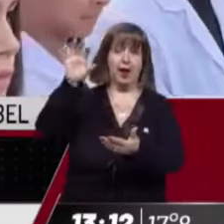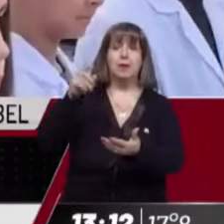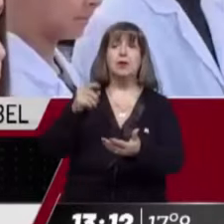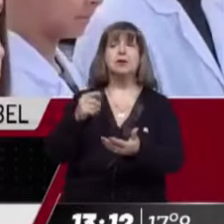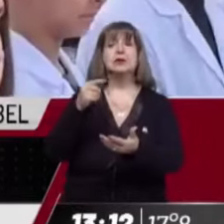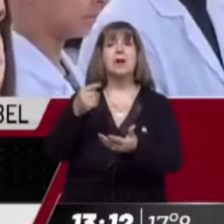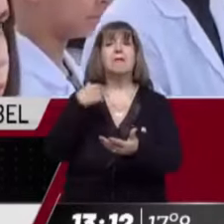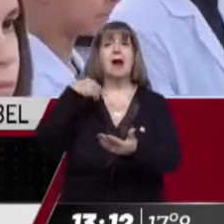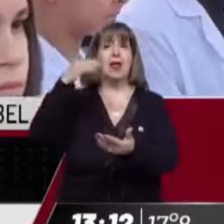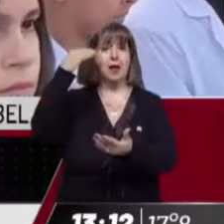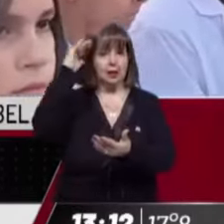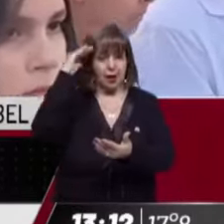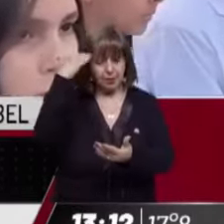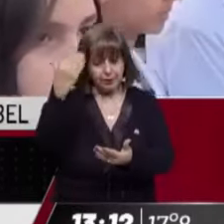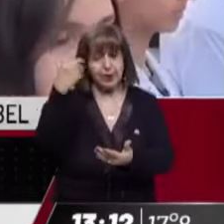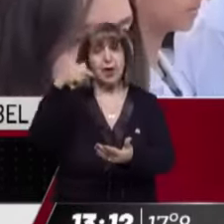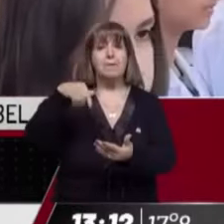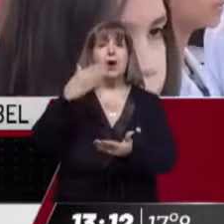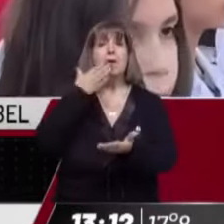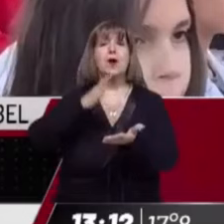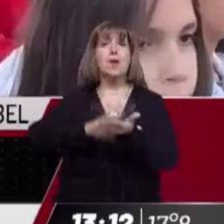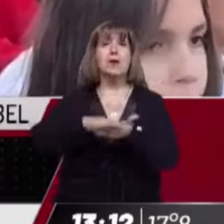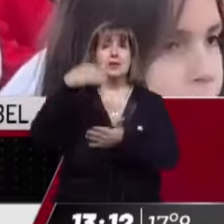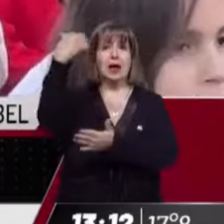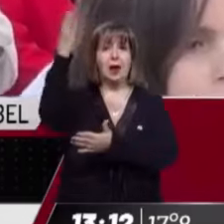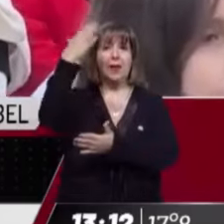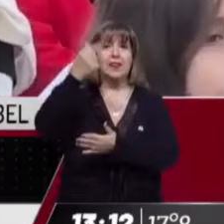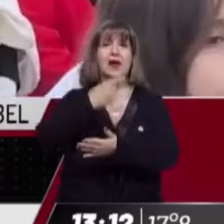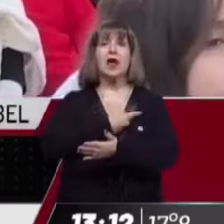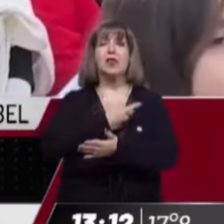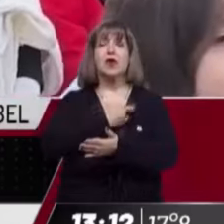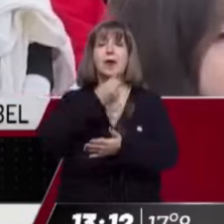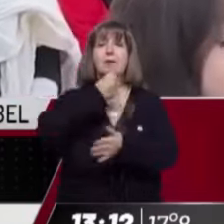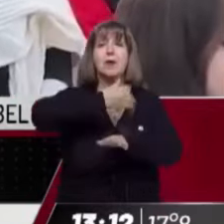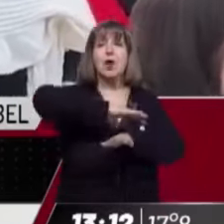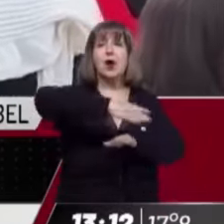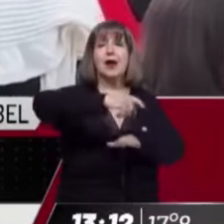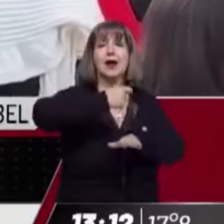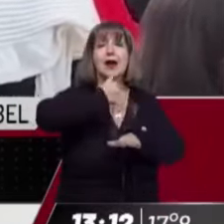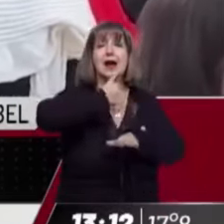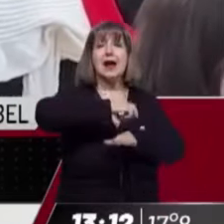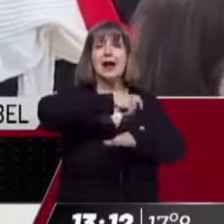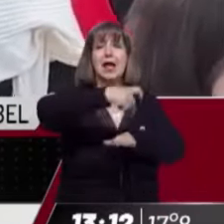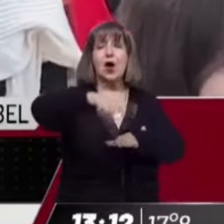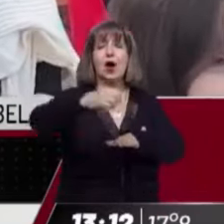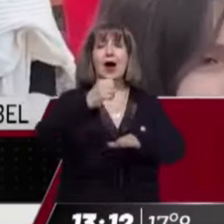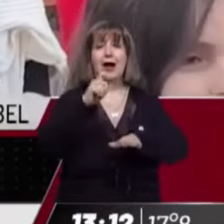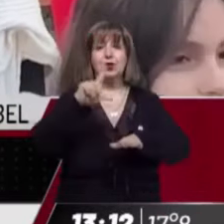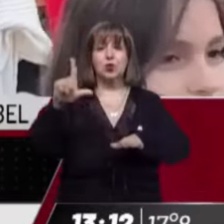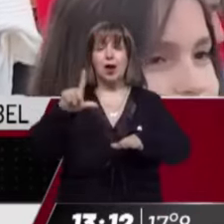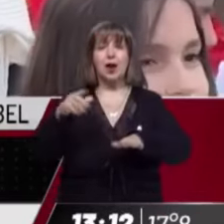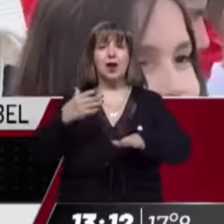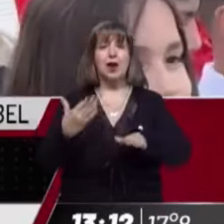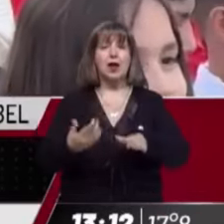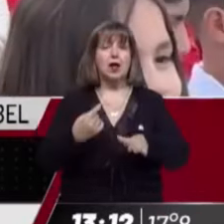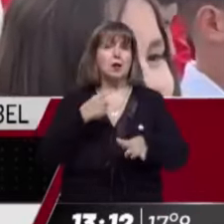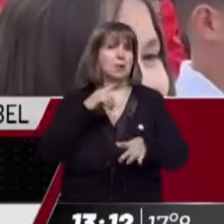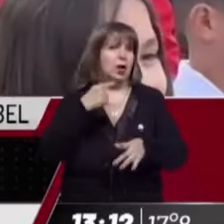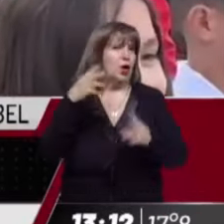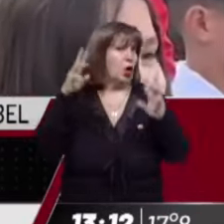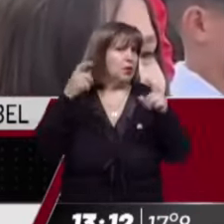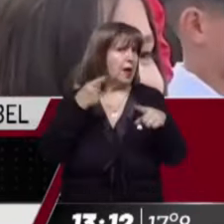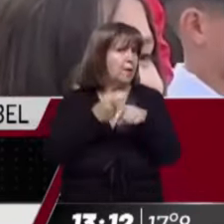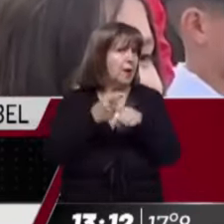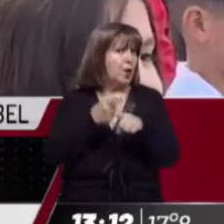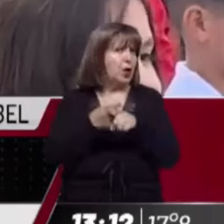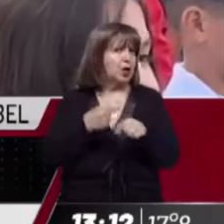hacer el acto, por lo menos de promesa a la bandera en este lugar, ¿no? Para decirle a los chicos, sobre todo una cuestión no política, sino